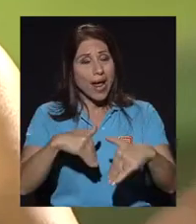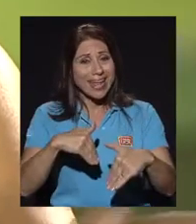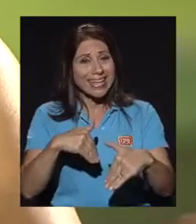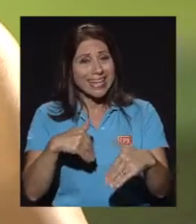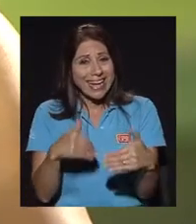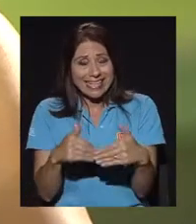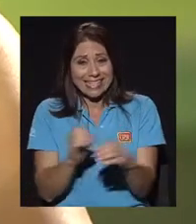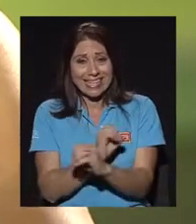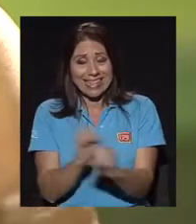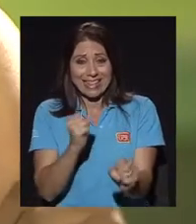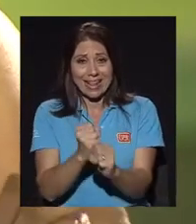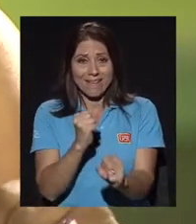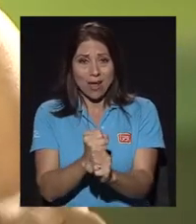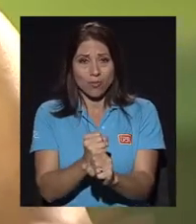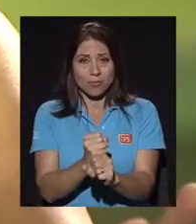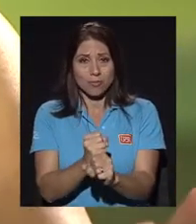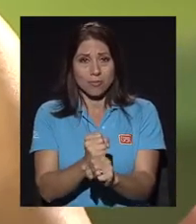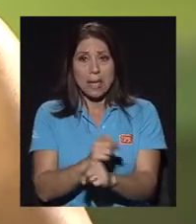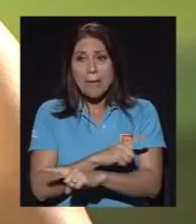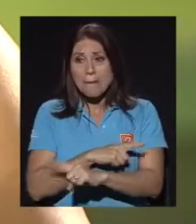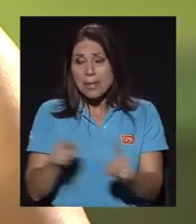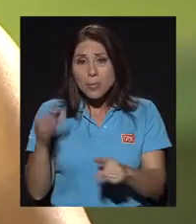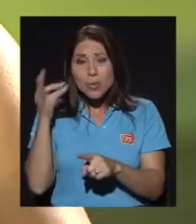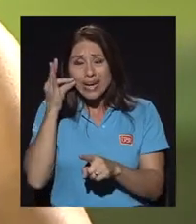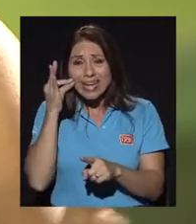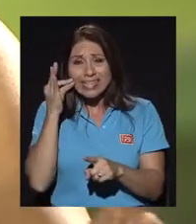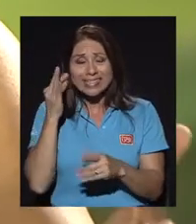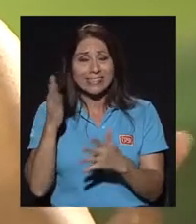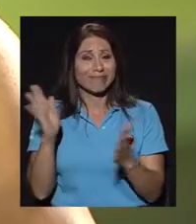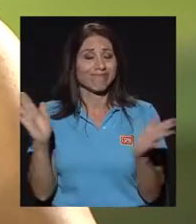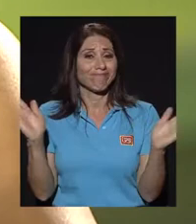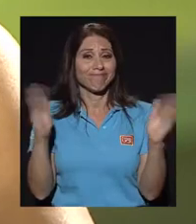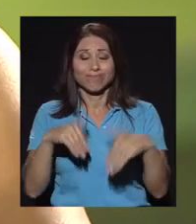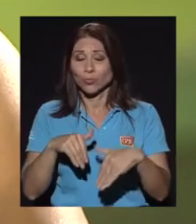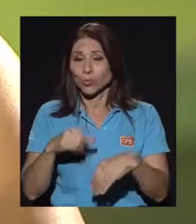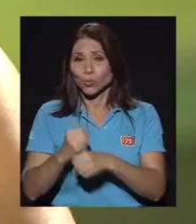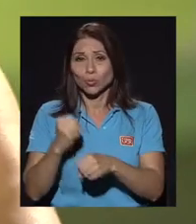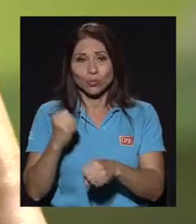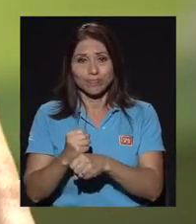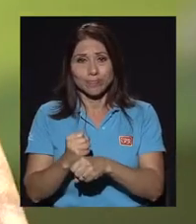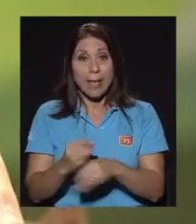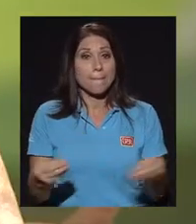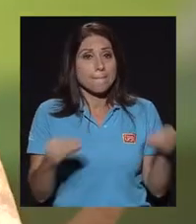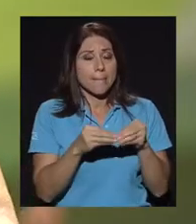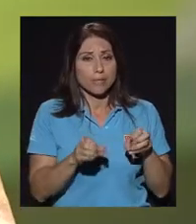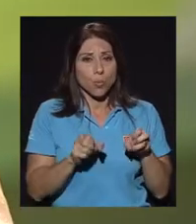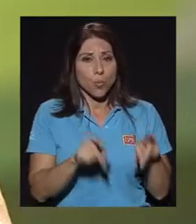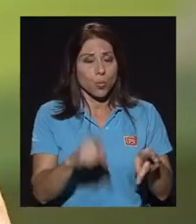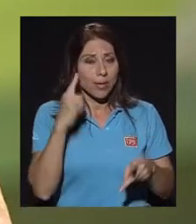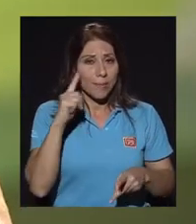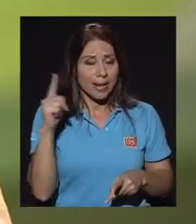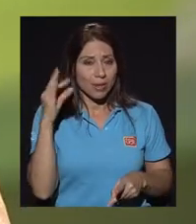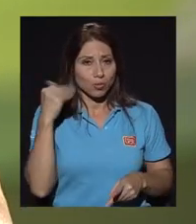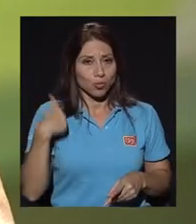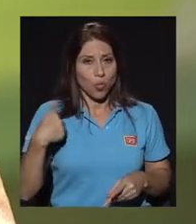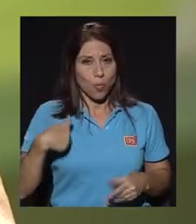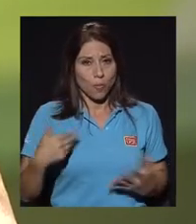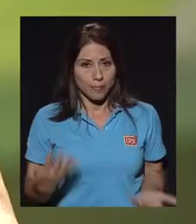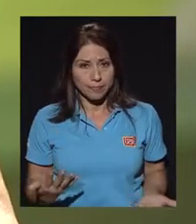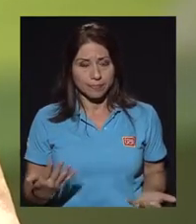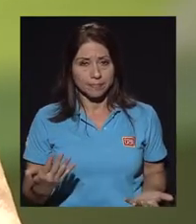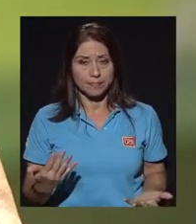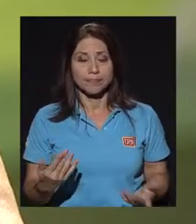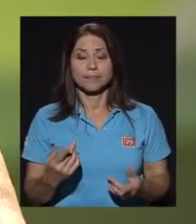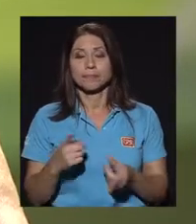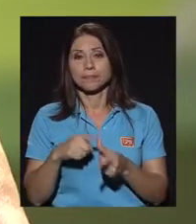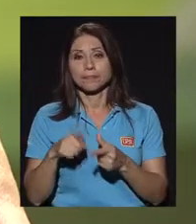casi trabajo, pero para las mujeres mucho menos, que más pueden ubicarse los hombres que nosotras. Entonces, desde